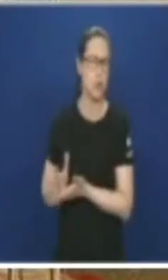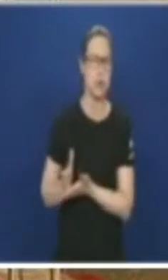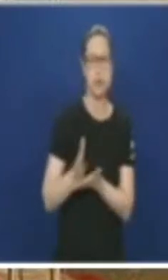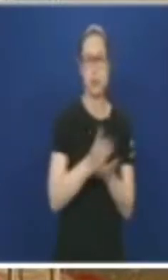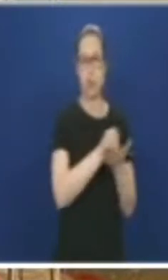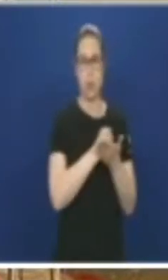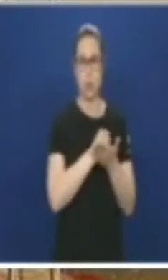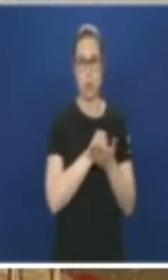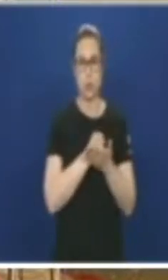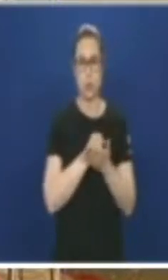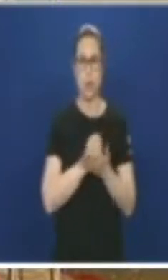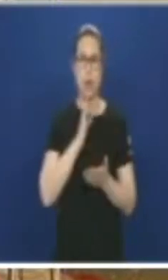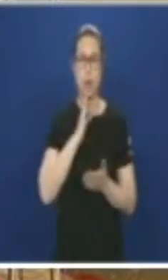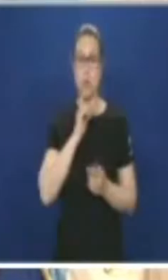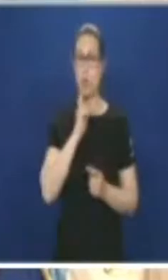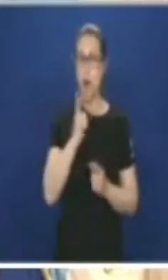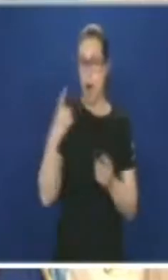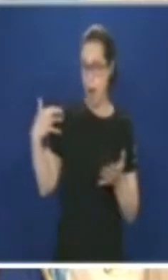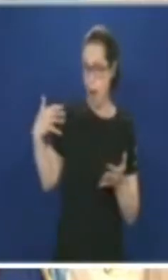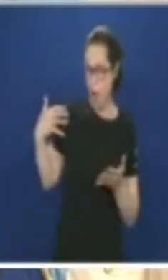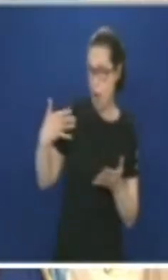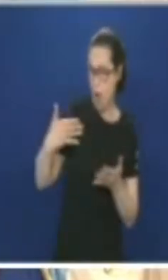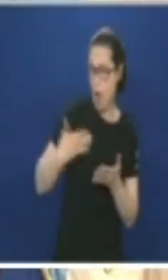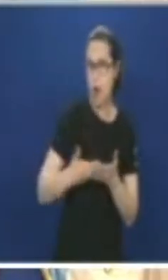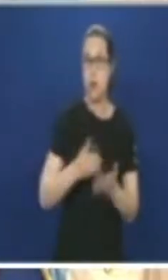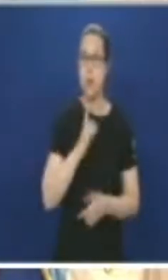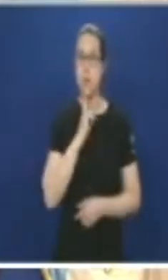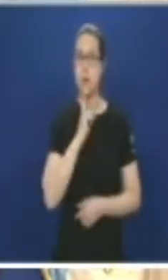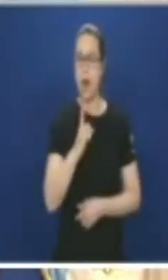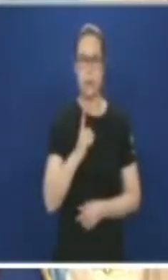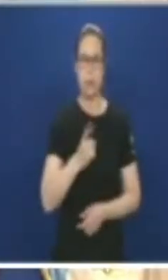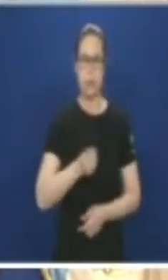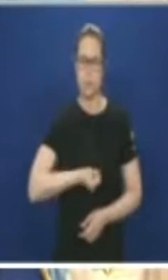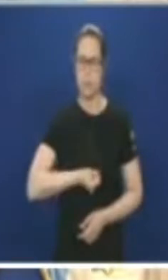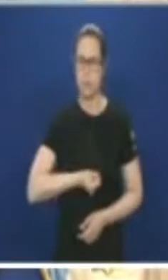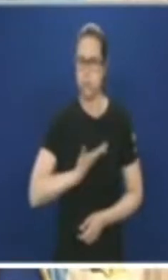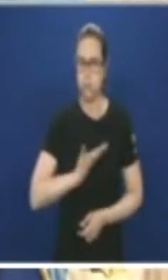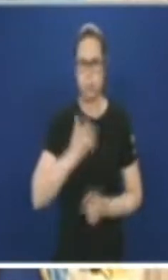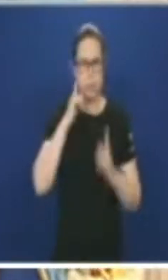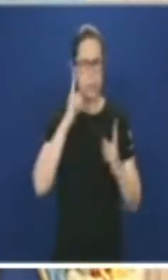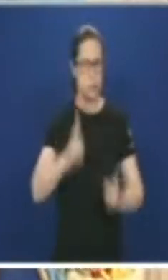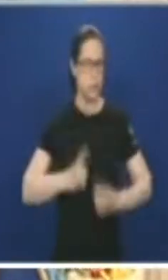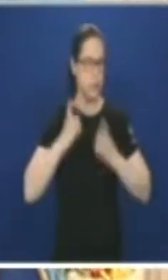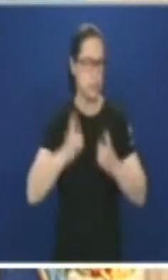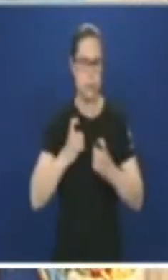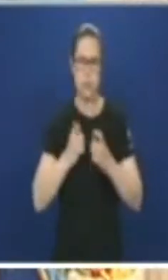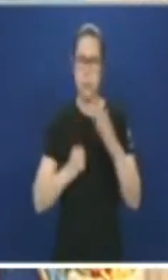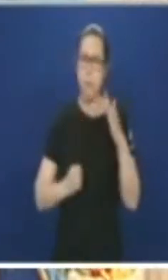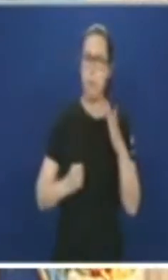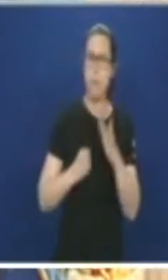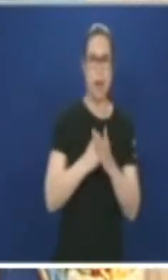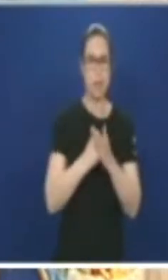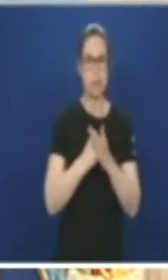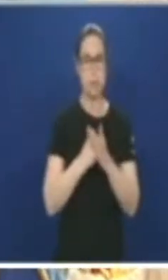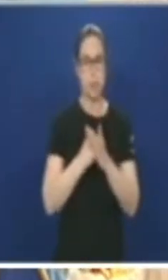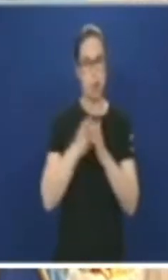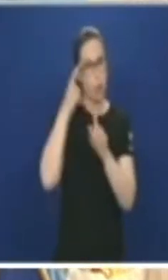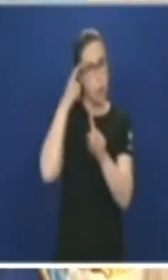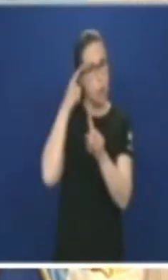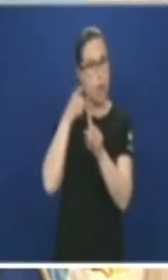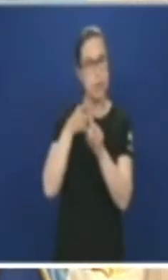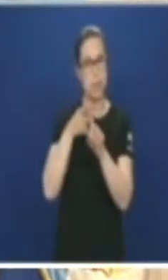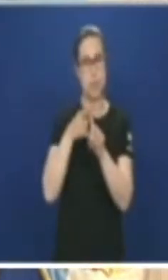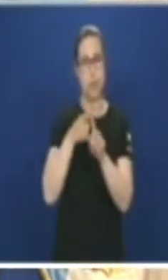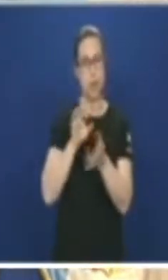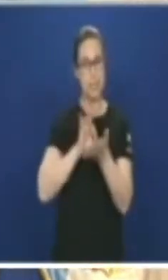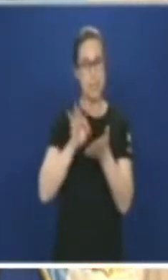que durante o último ano ofreceron o mellor de sí ata extenuación para garantir a prestación